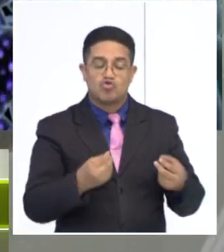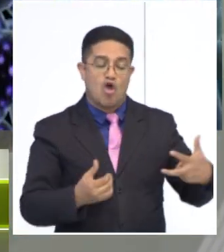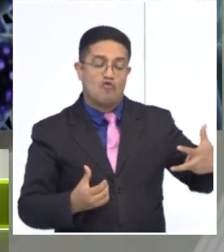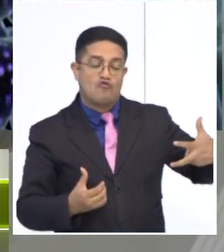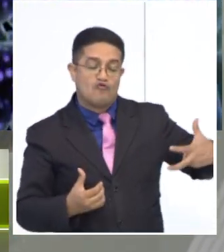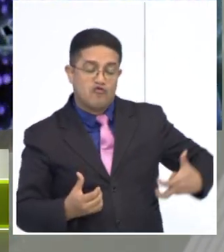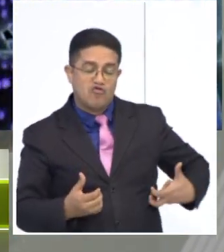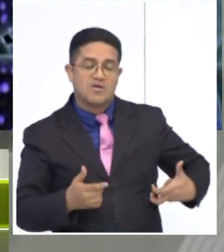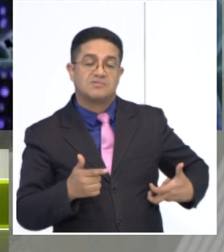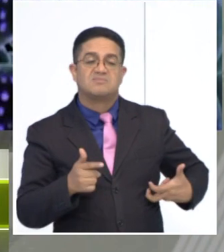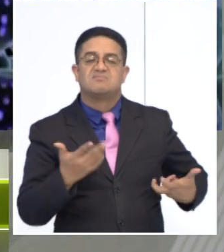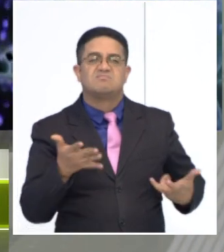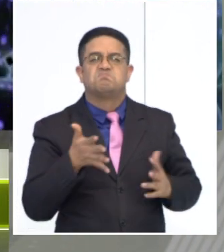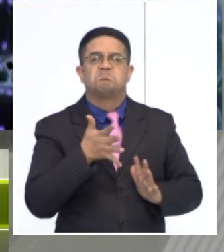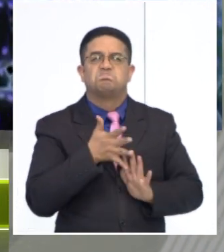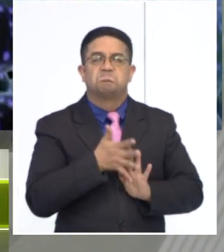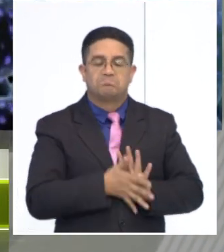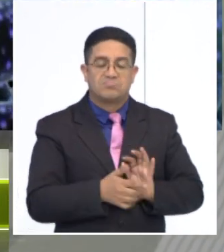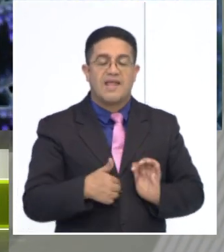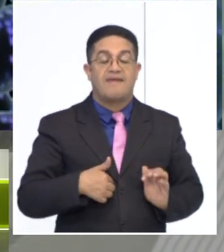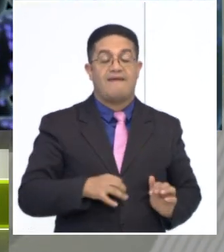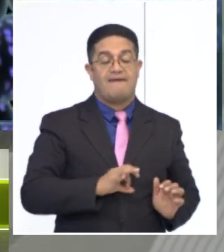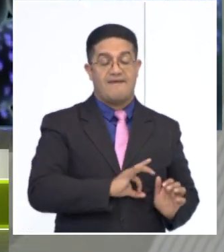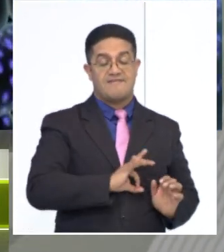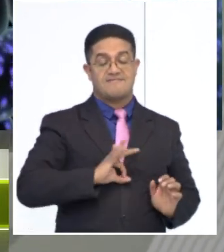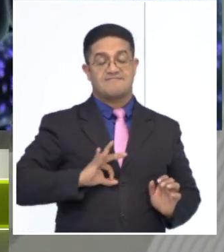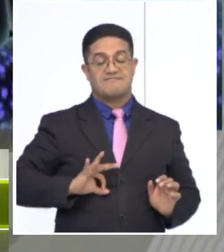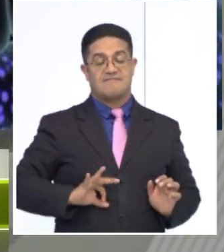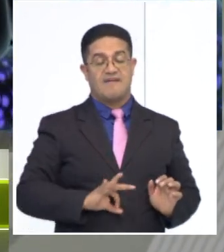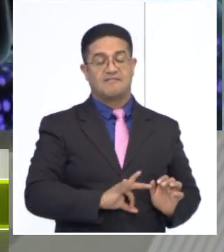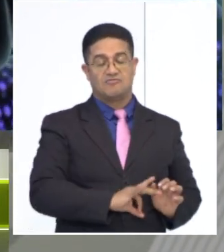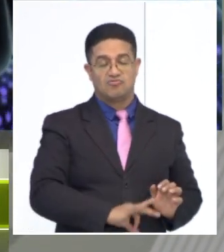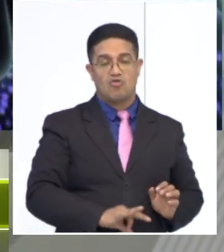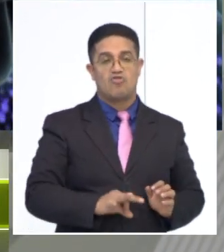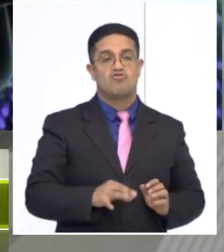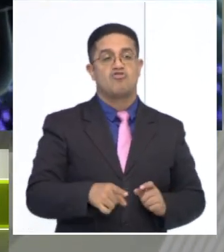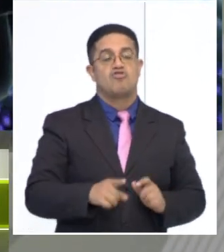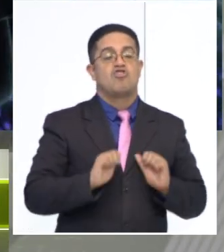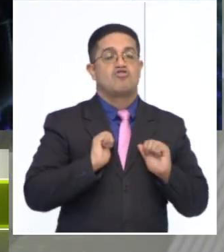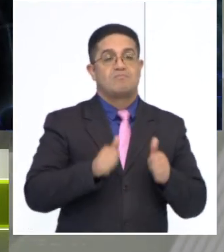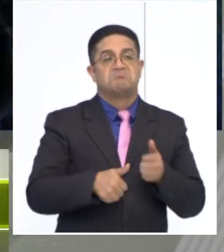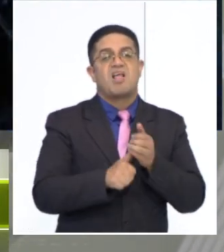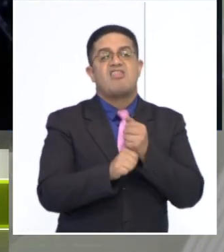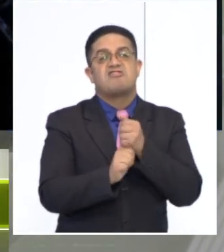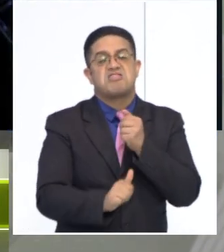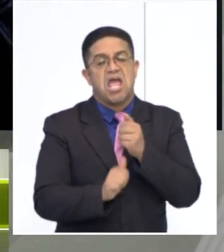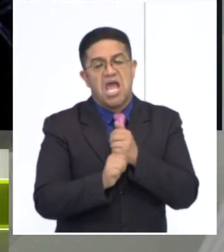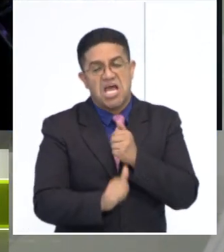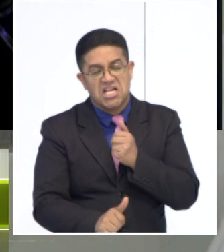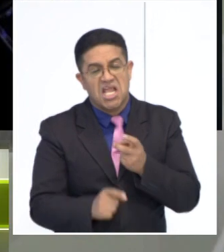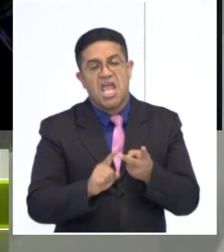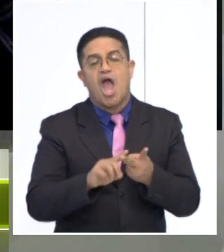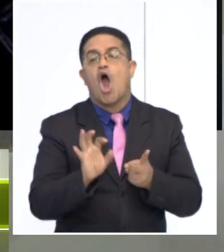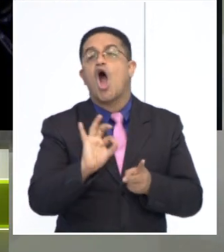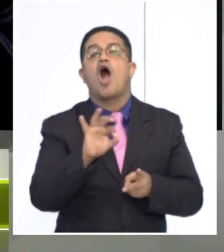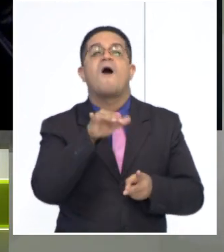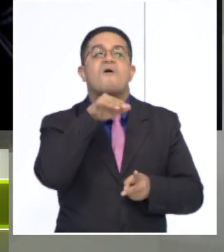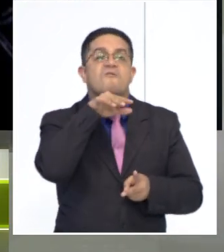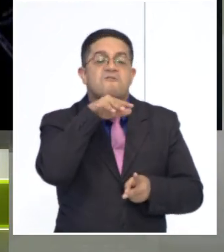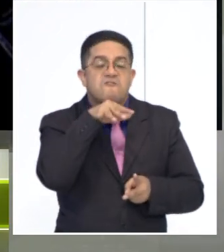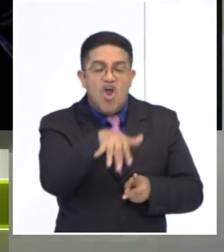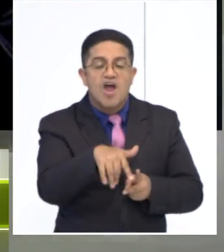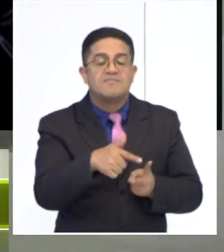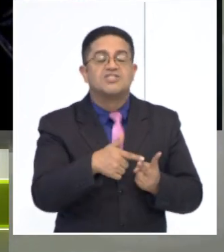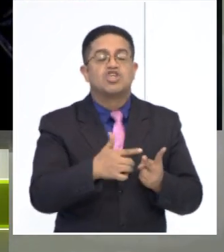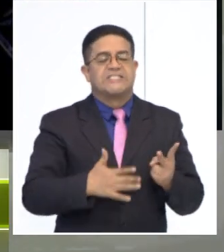secundario principal es en el tracto gastrointestinal. Va a producir cuadros de diarrea, puede dar vómitos, distensión